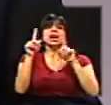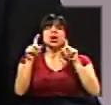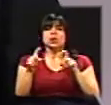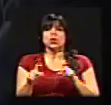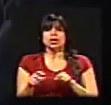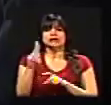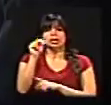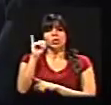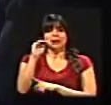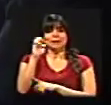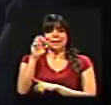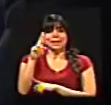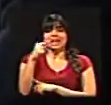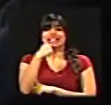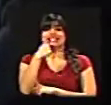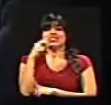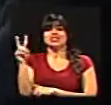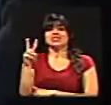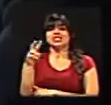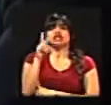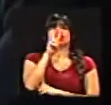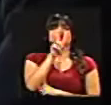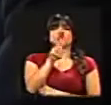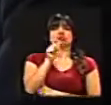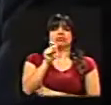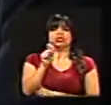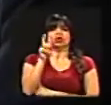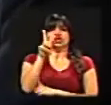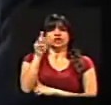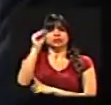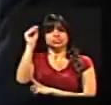UNIMER, decía que Villalta tenía 2.2%.